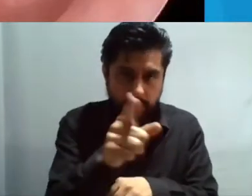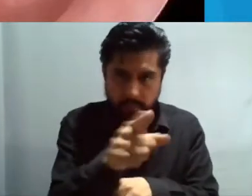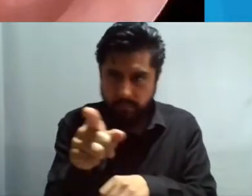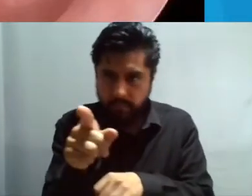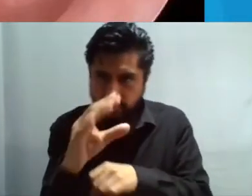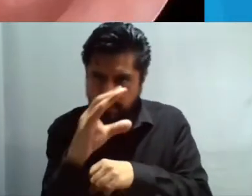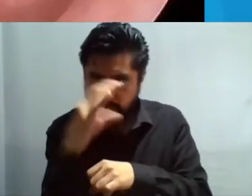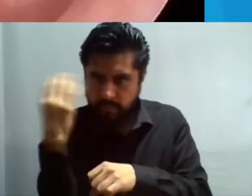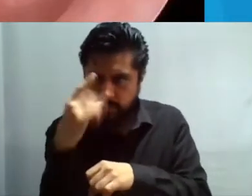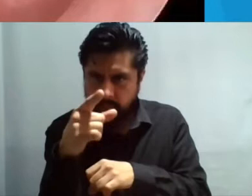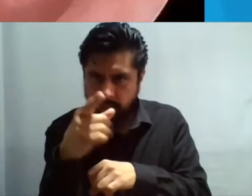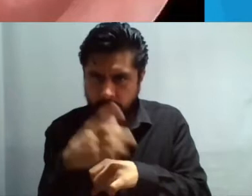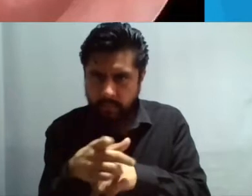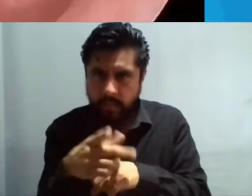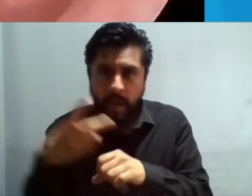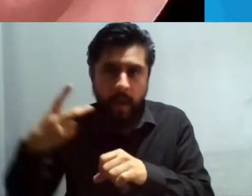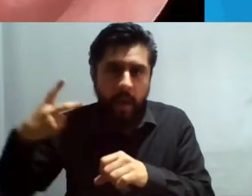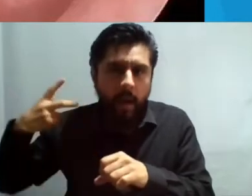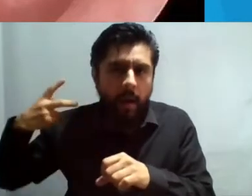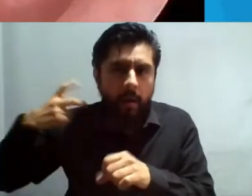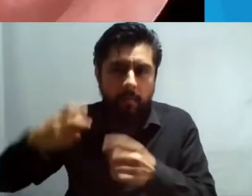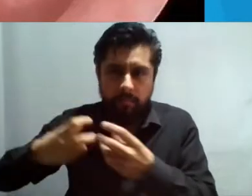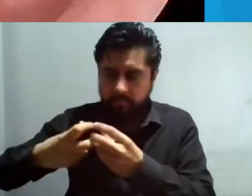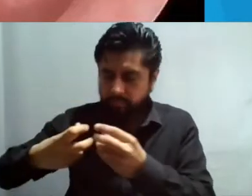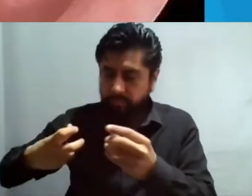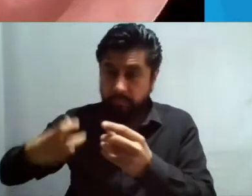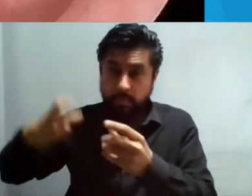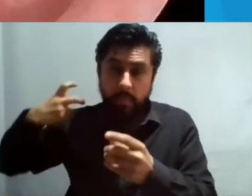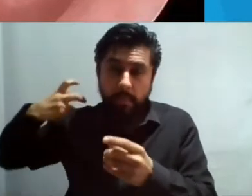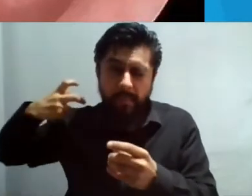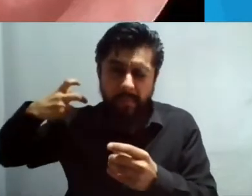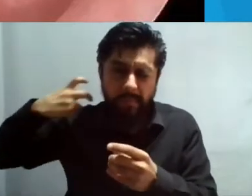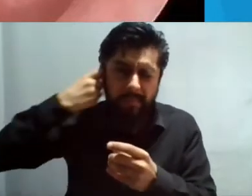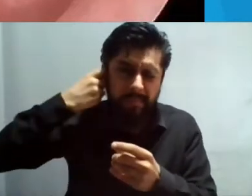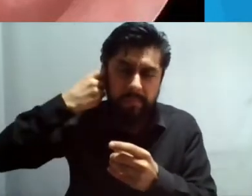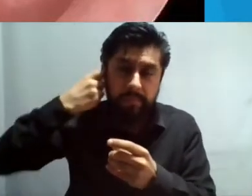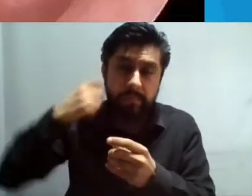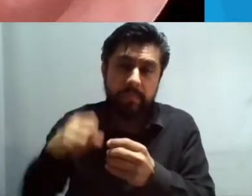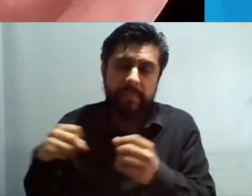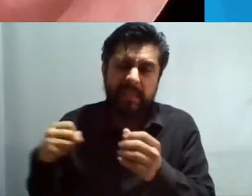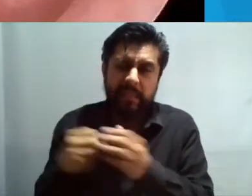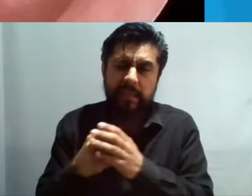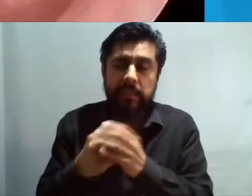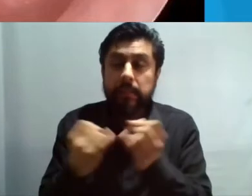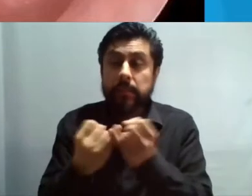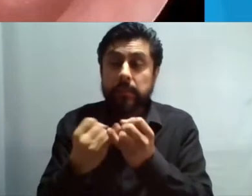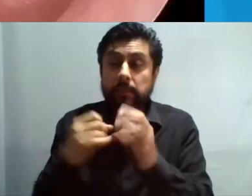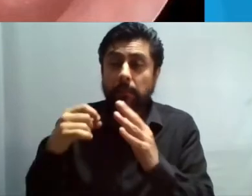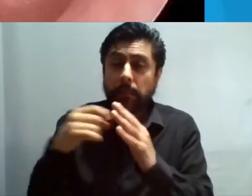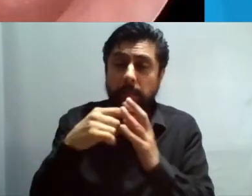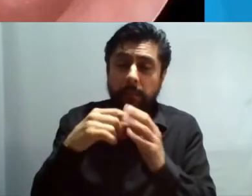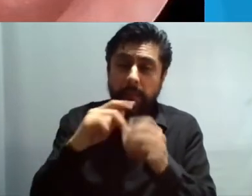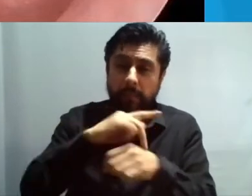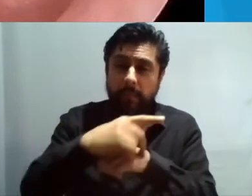Esa agua que se metió a presión con la jeringa, en fin, puede perforar el tímpano. El tímpano es una membrana delgada,